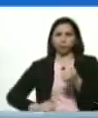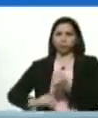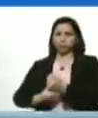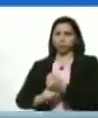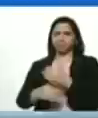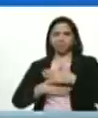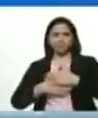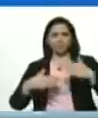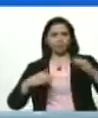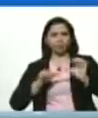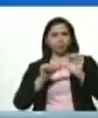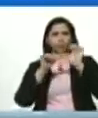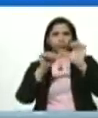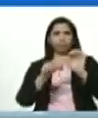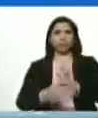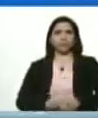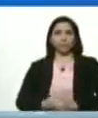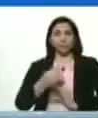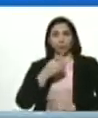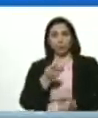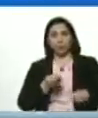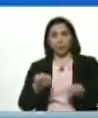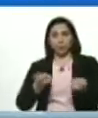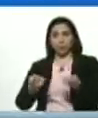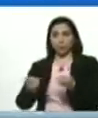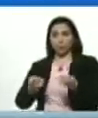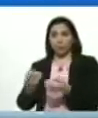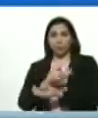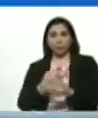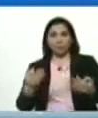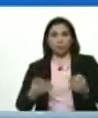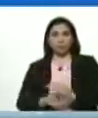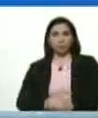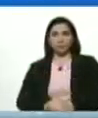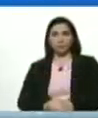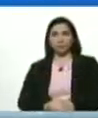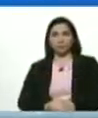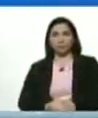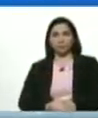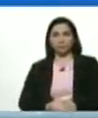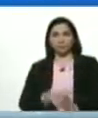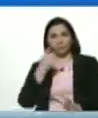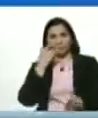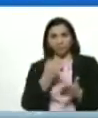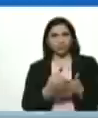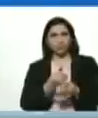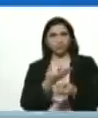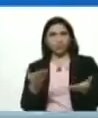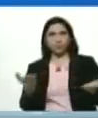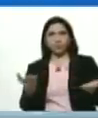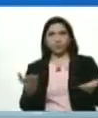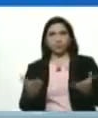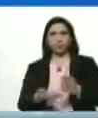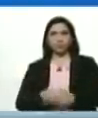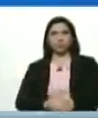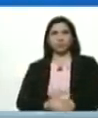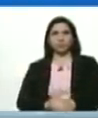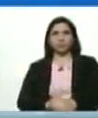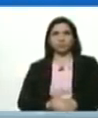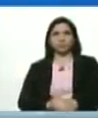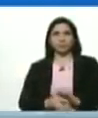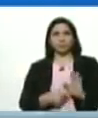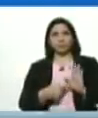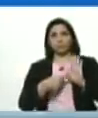permanente la coordinación permanente y fíjense ustedes para